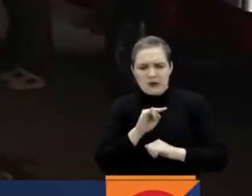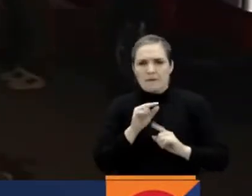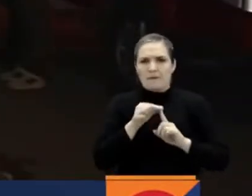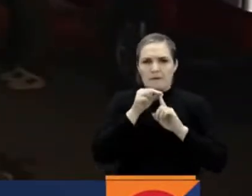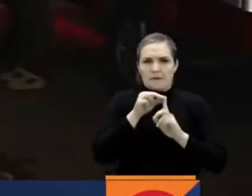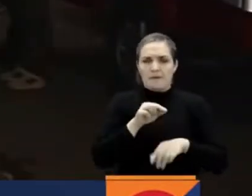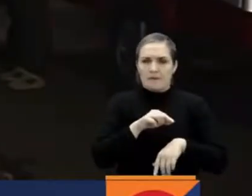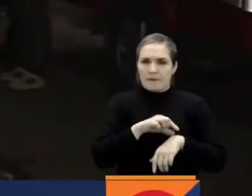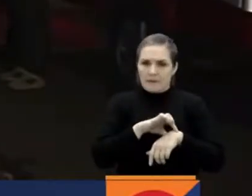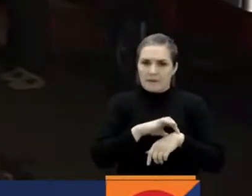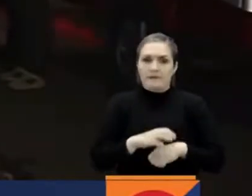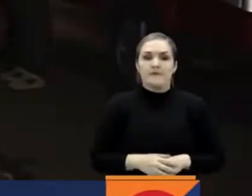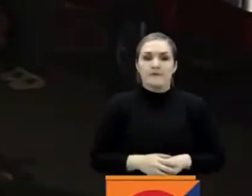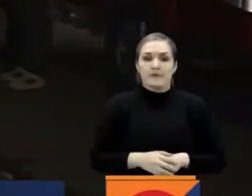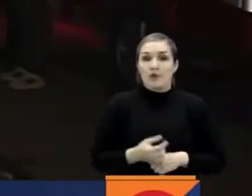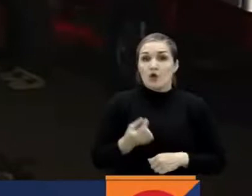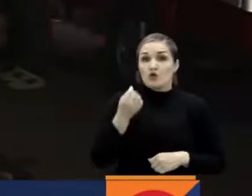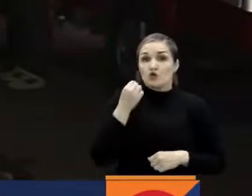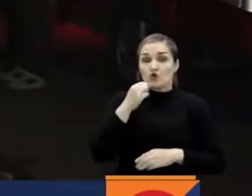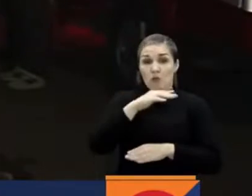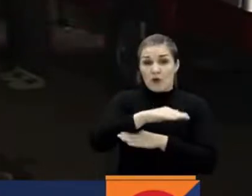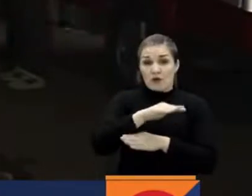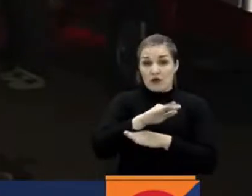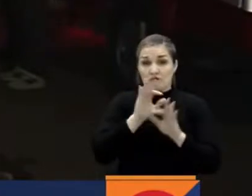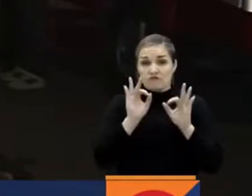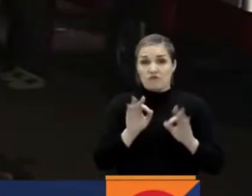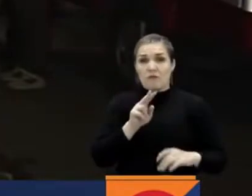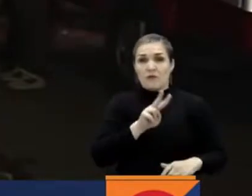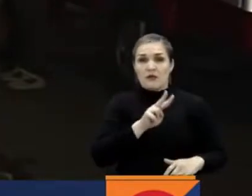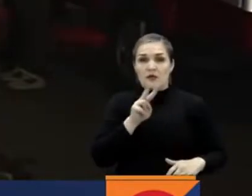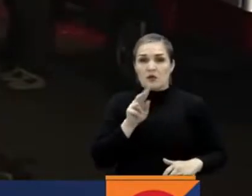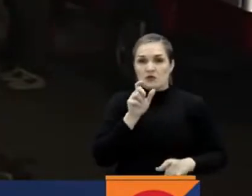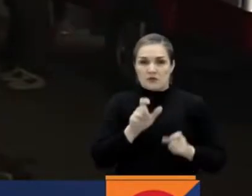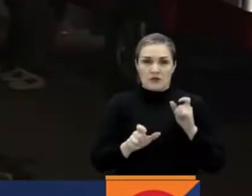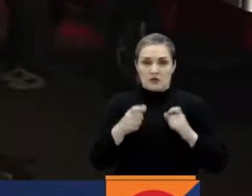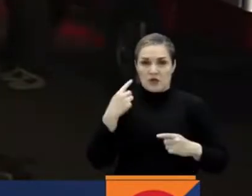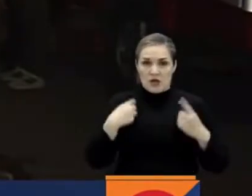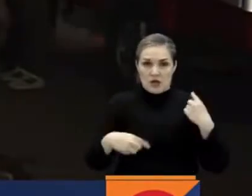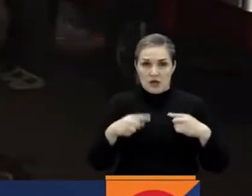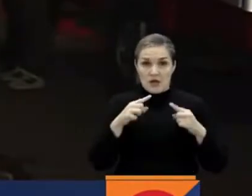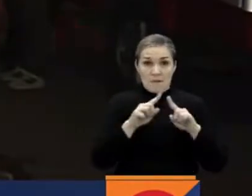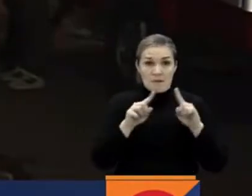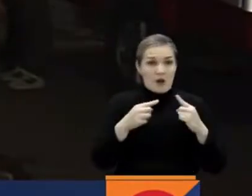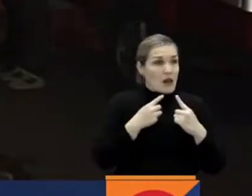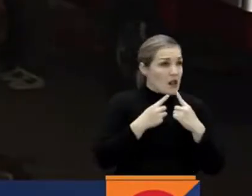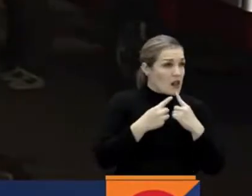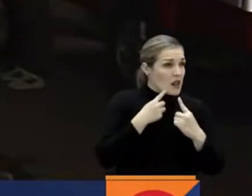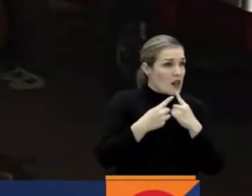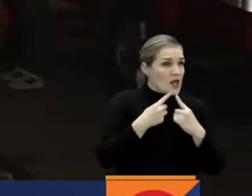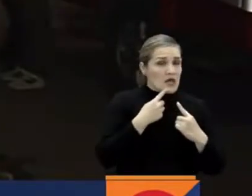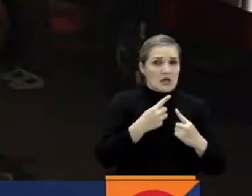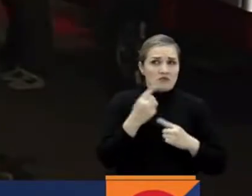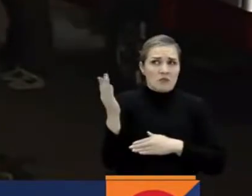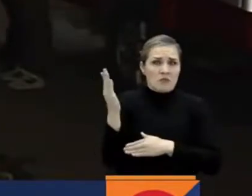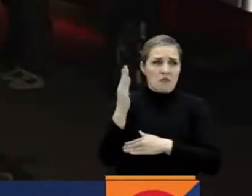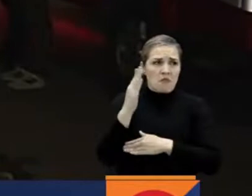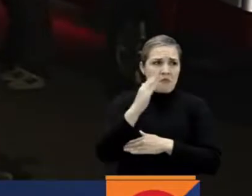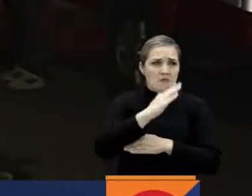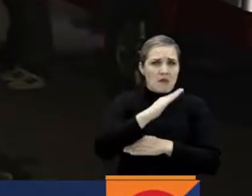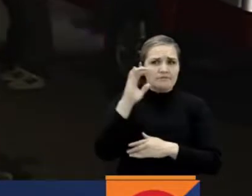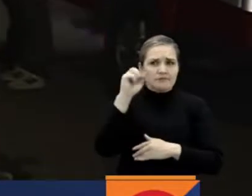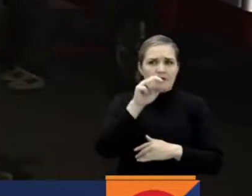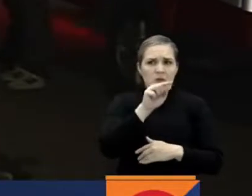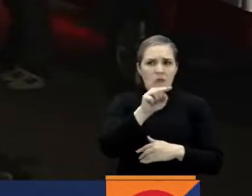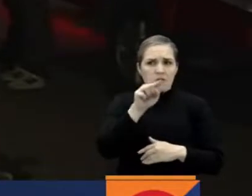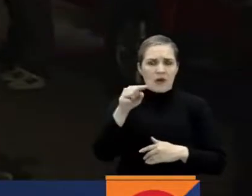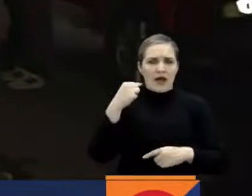En horas de la tarde eran 22 las personas que resultaron heridas con esta situación, pero según las autoridades en el transcurso del día se han logrado identificar